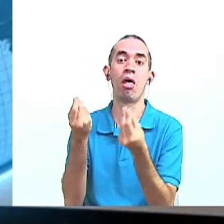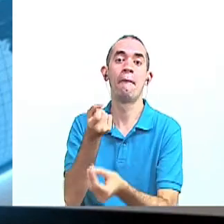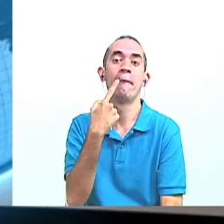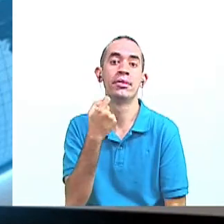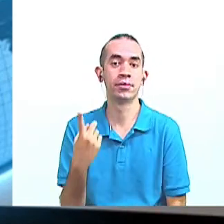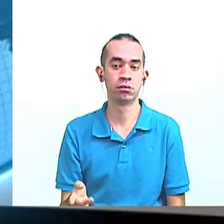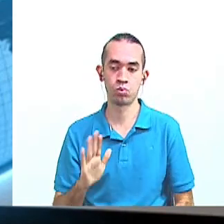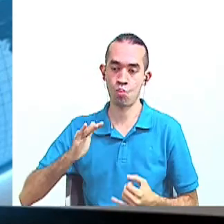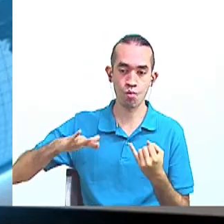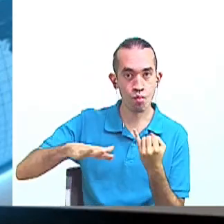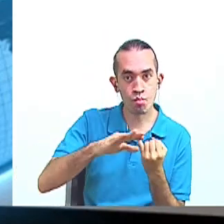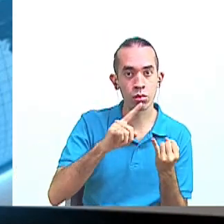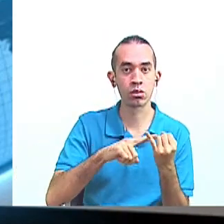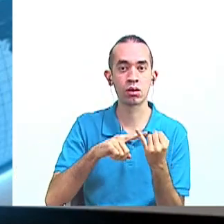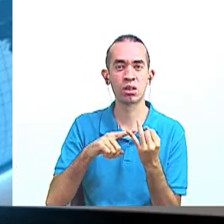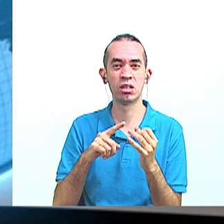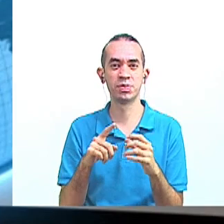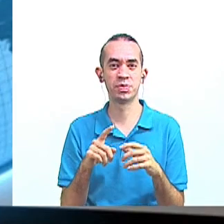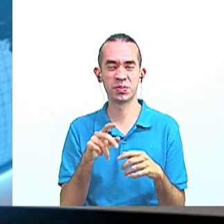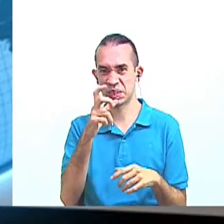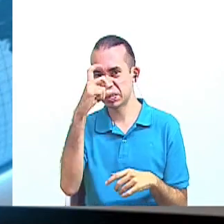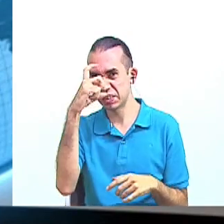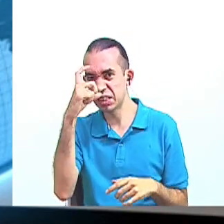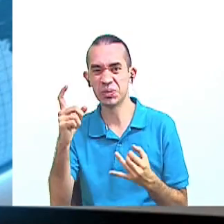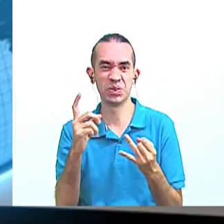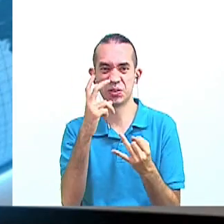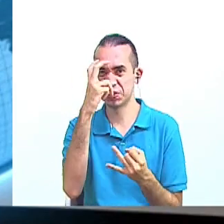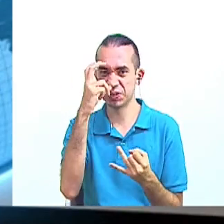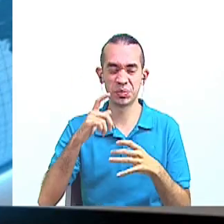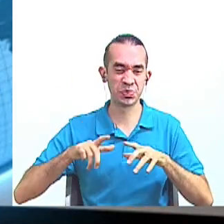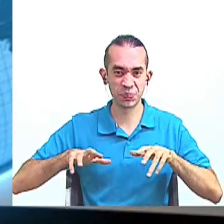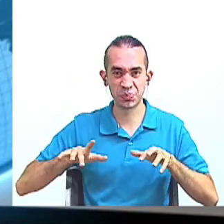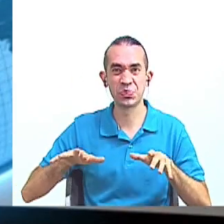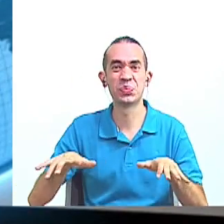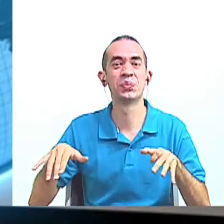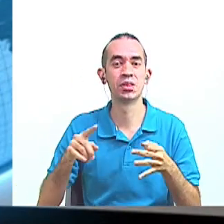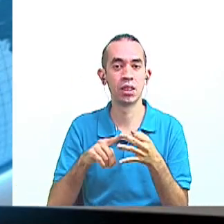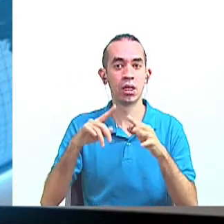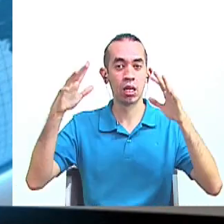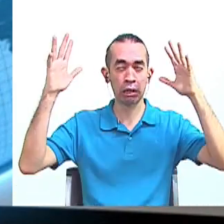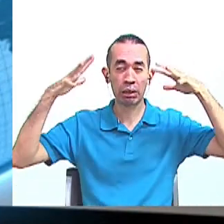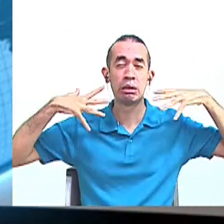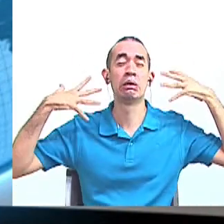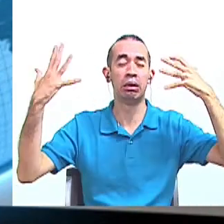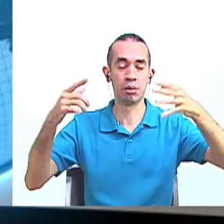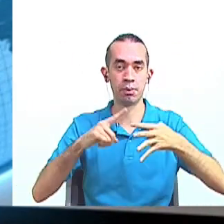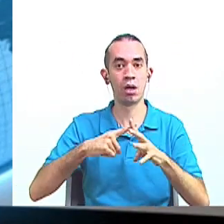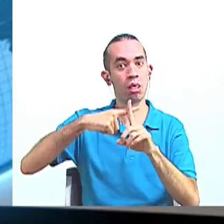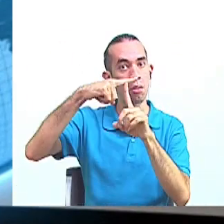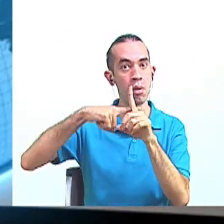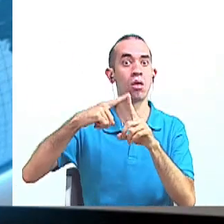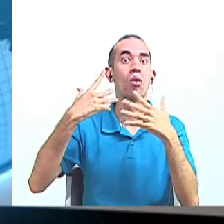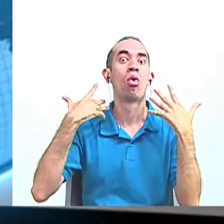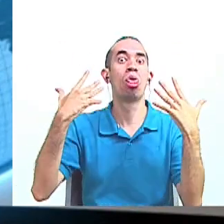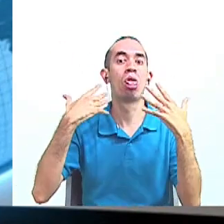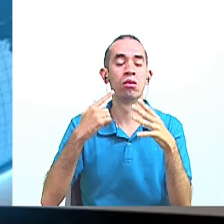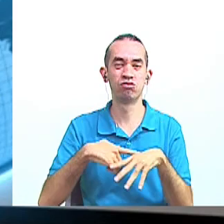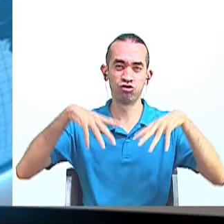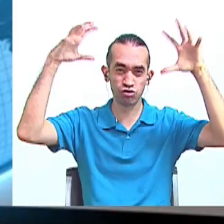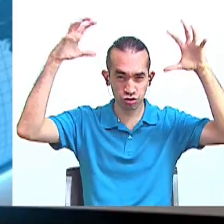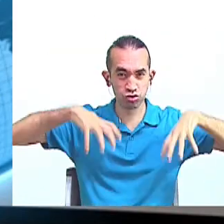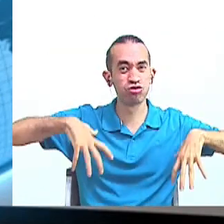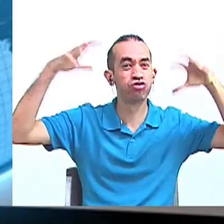serpientes, sino de insectos, de clima, temperatura, lluvia y el uso probablemente de algunos